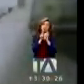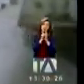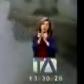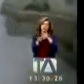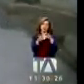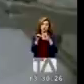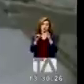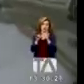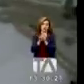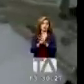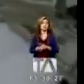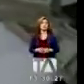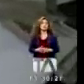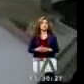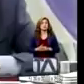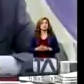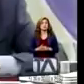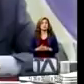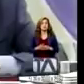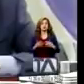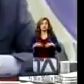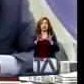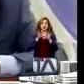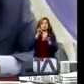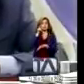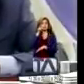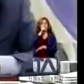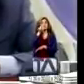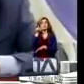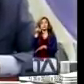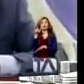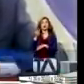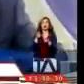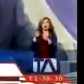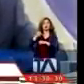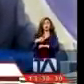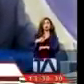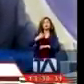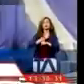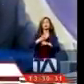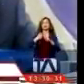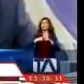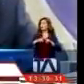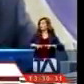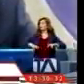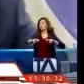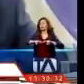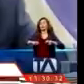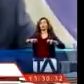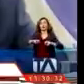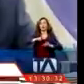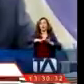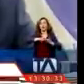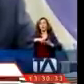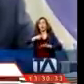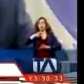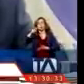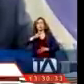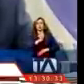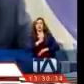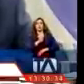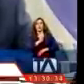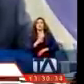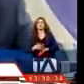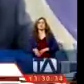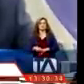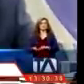activos, pero nos parece importante que la fiscalía, que es otro poder del Estado, también empiece la investigación por testaferrismo, porque tenemos indicios